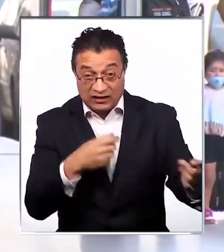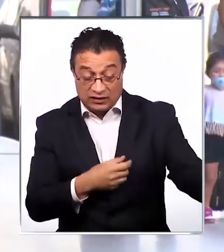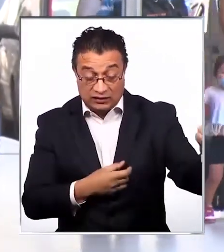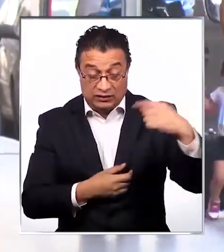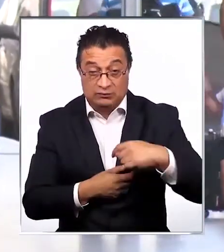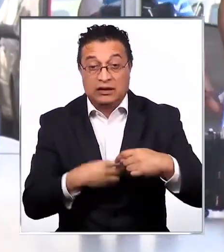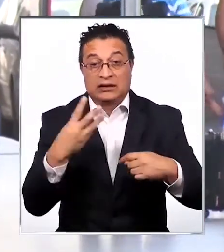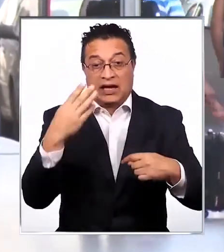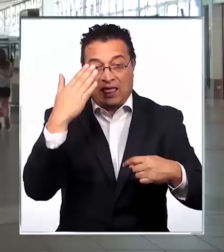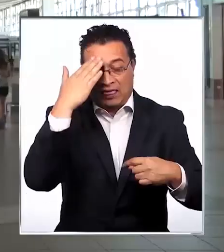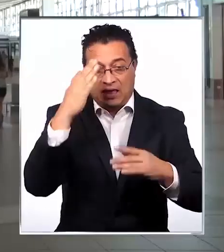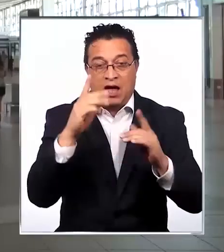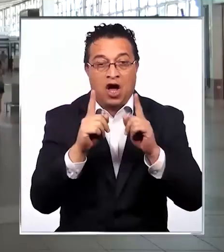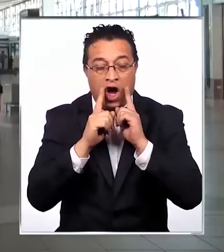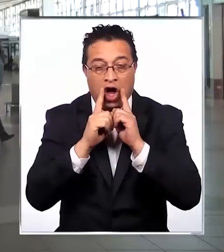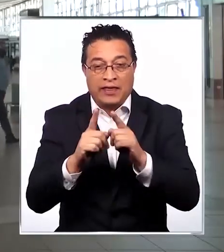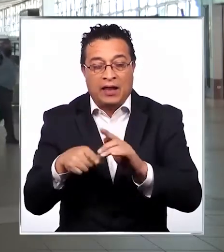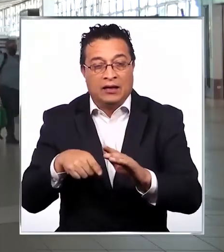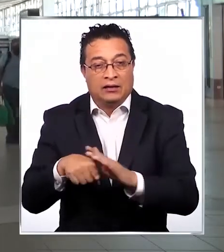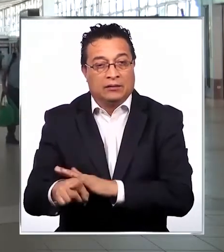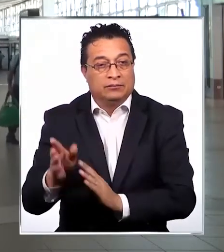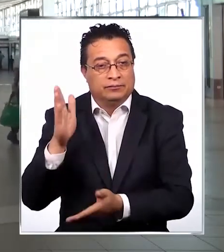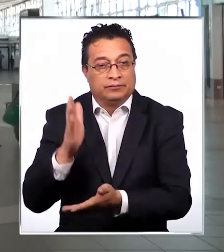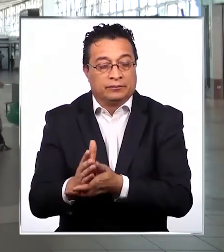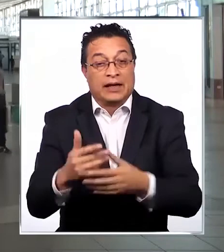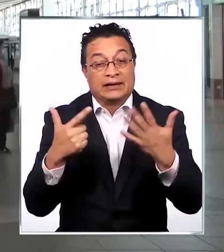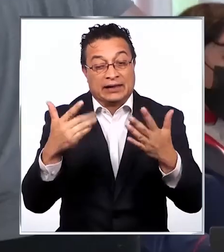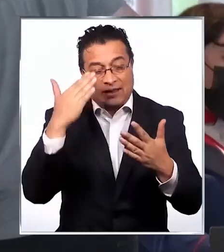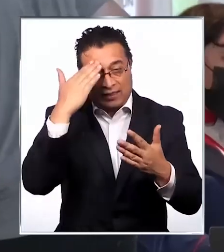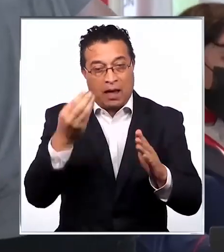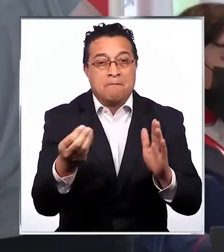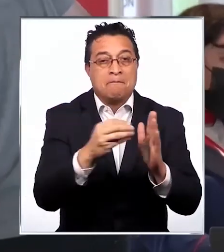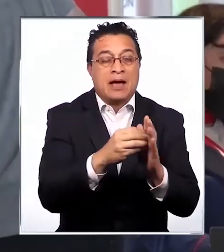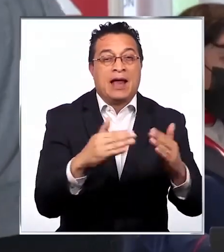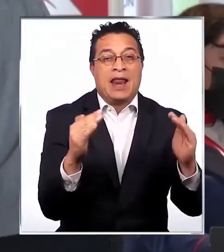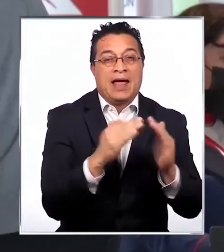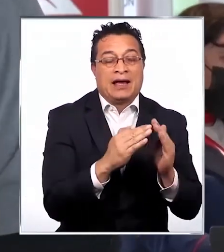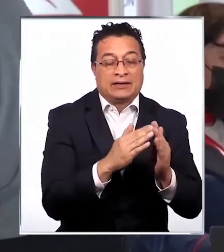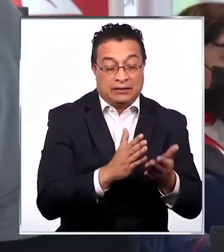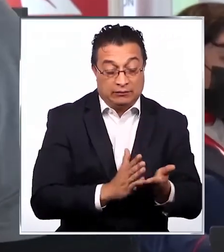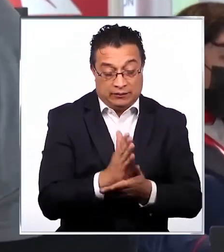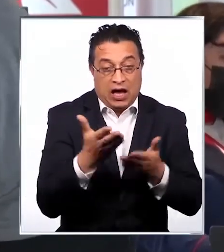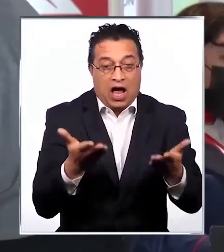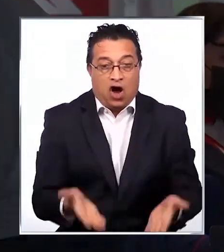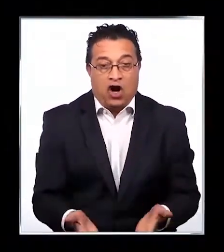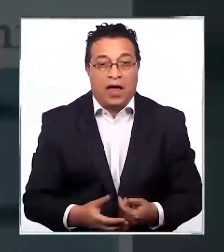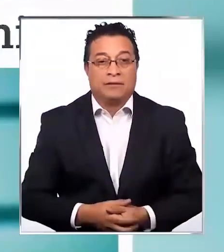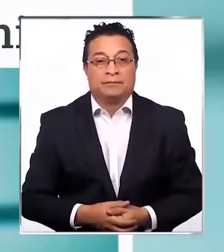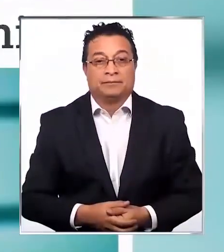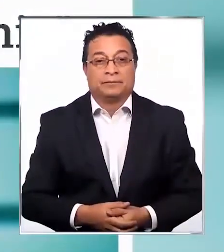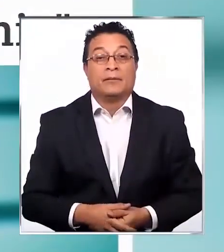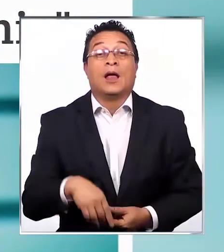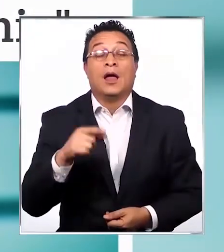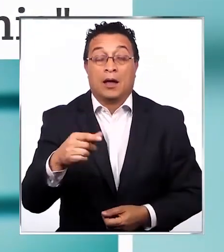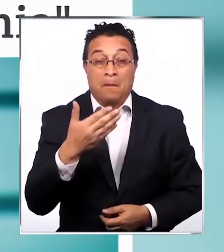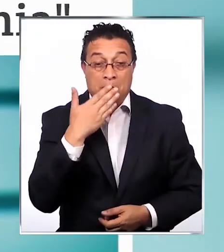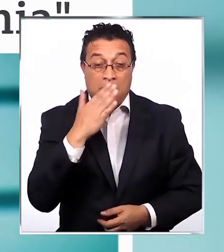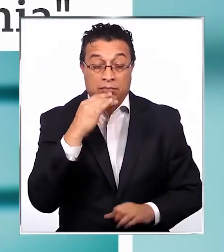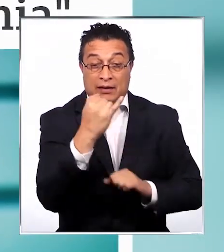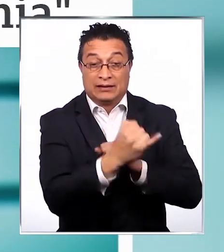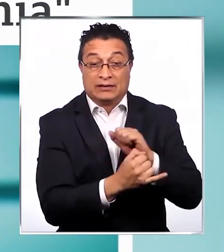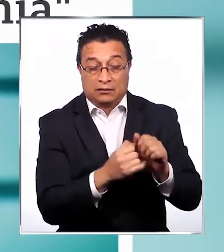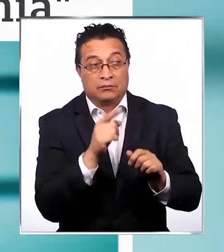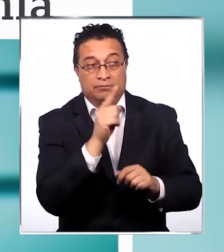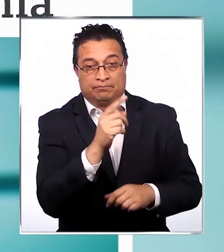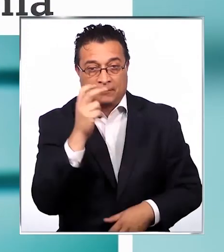hacer una cuarentena de 3 días en un hotel de tránsito y 7 días más en su casa a partir de ahora mismo. Los expertos internacionales